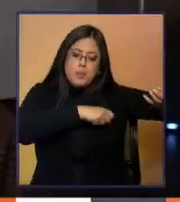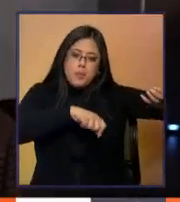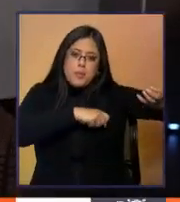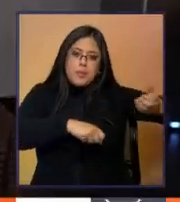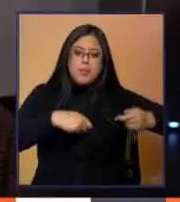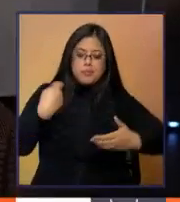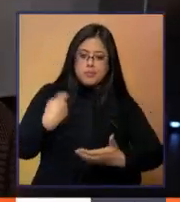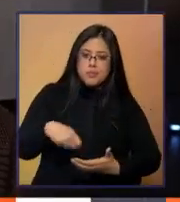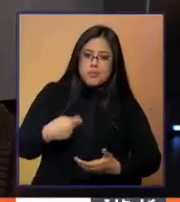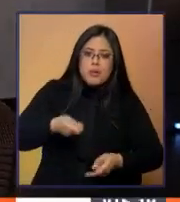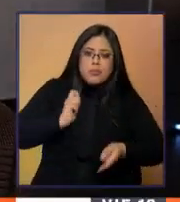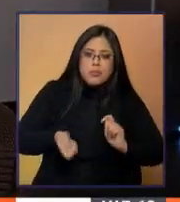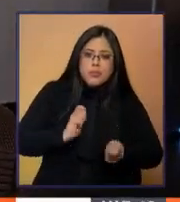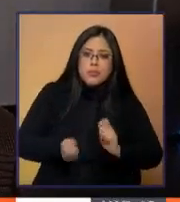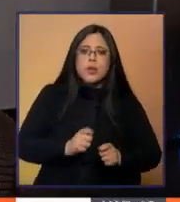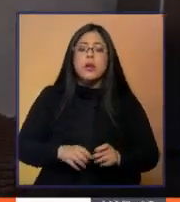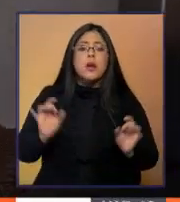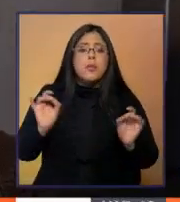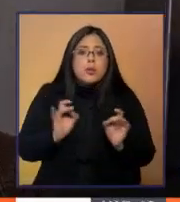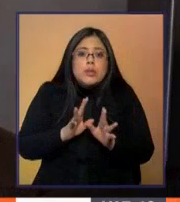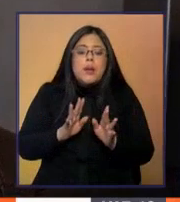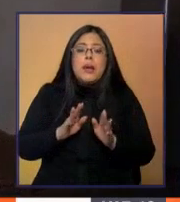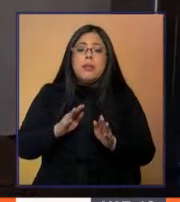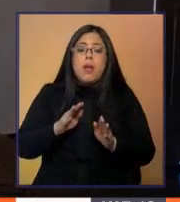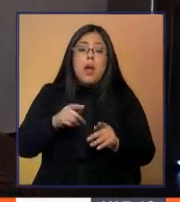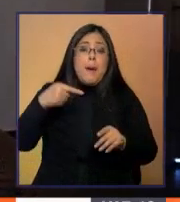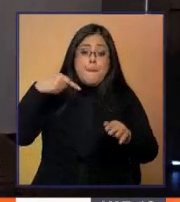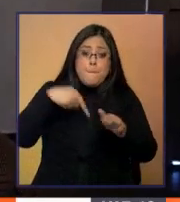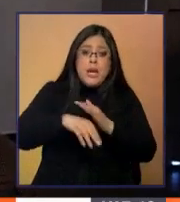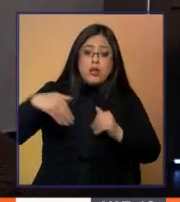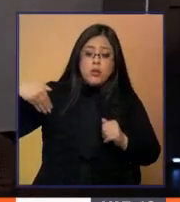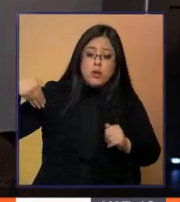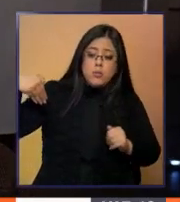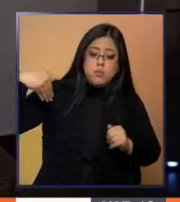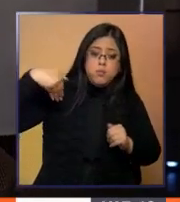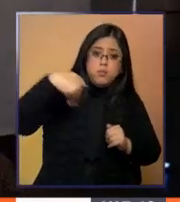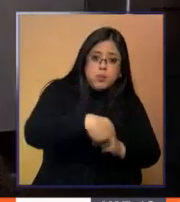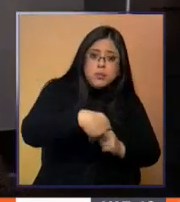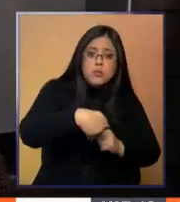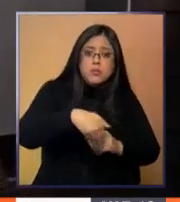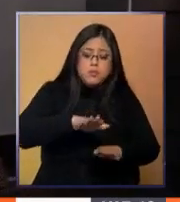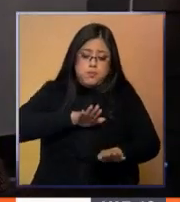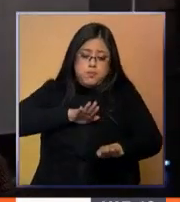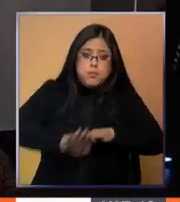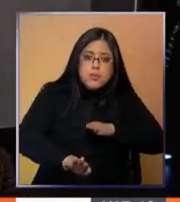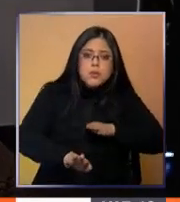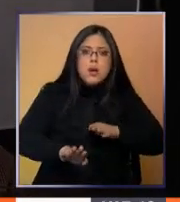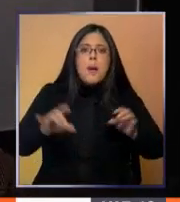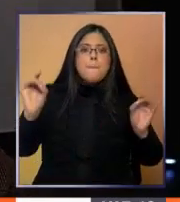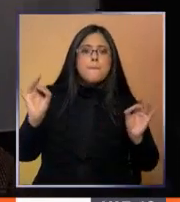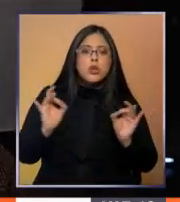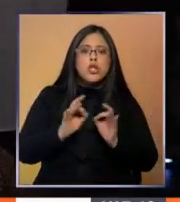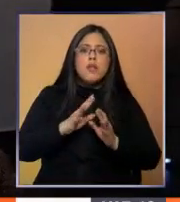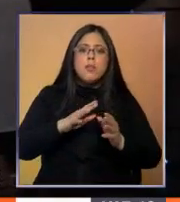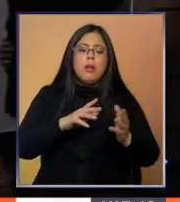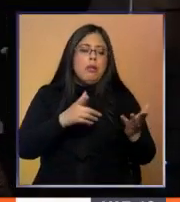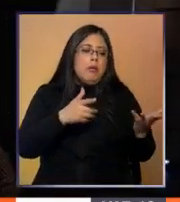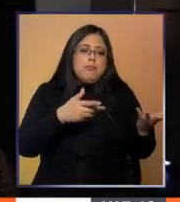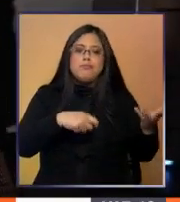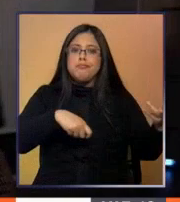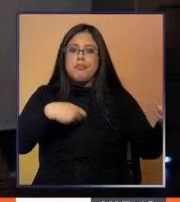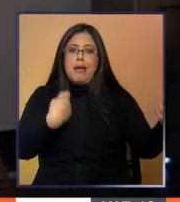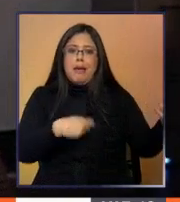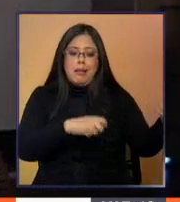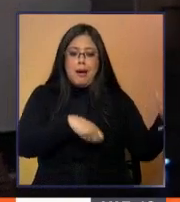eventual situación, por ejemplo, de un frenazo, se convierten en materiales que pueden hasta incluso golpear a un pasajero